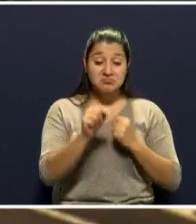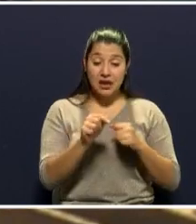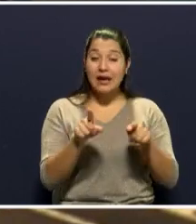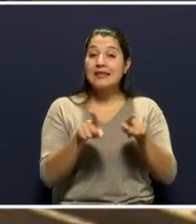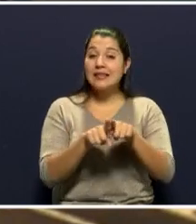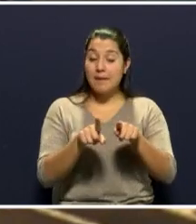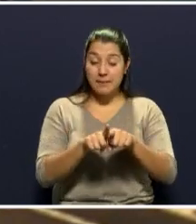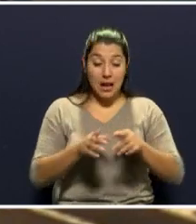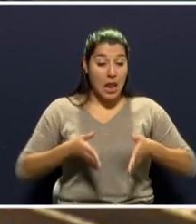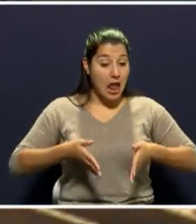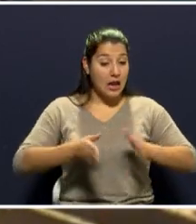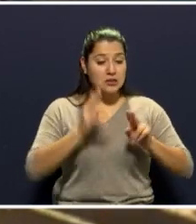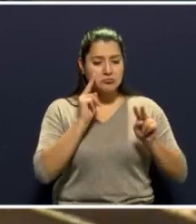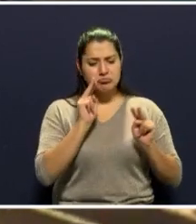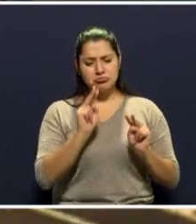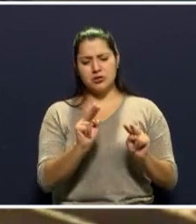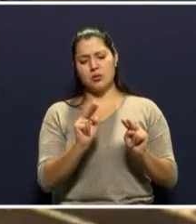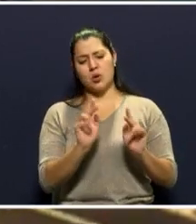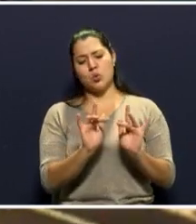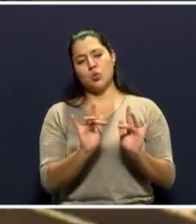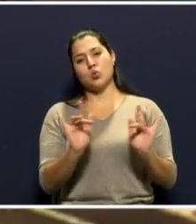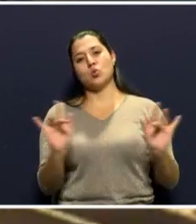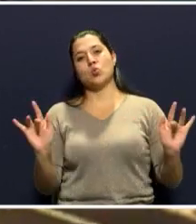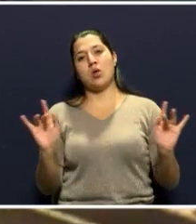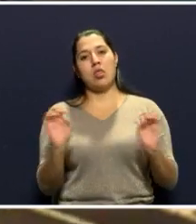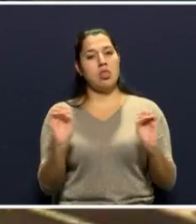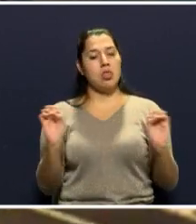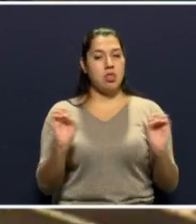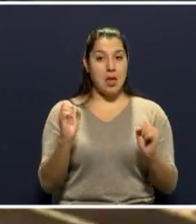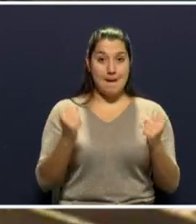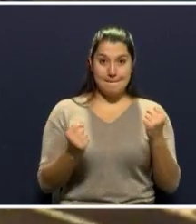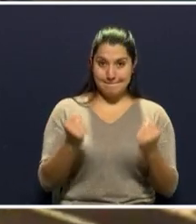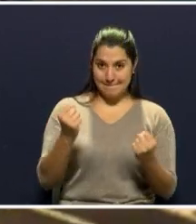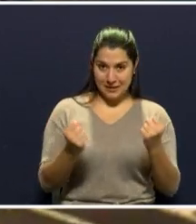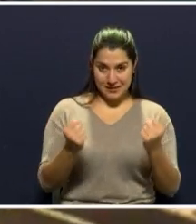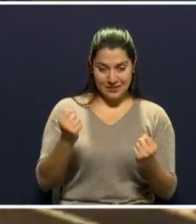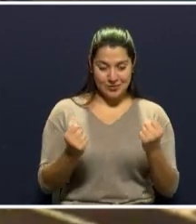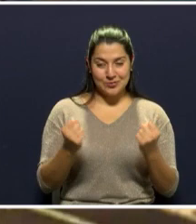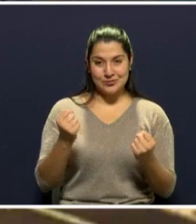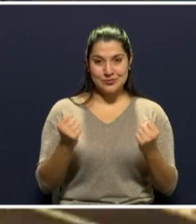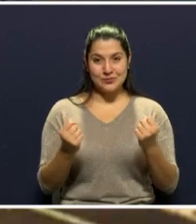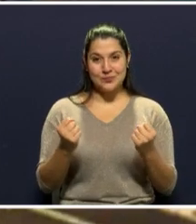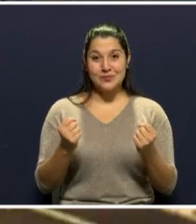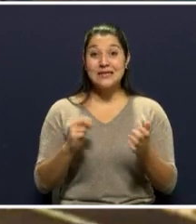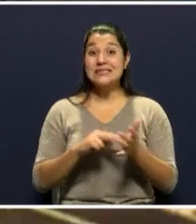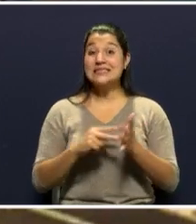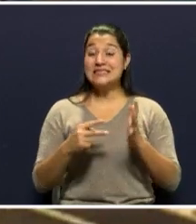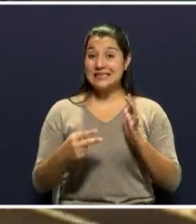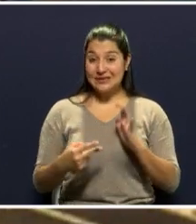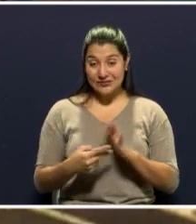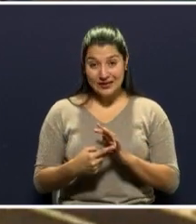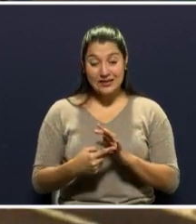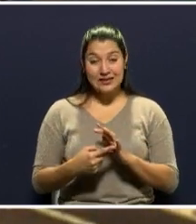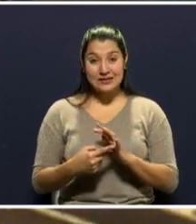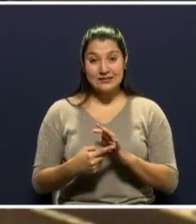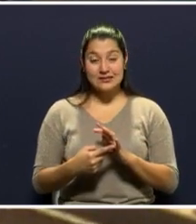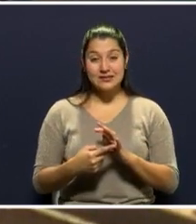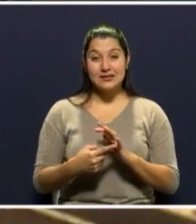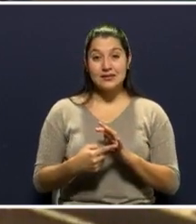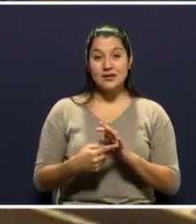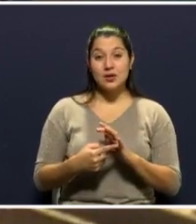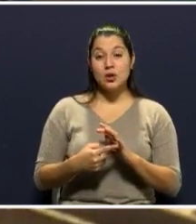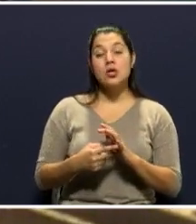ve completamente despejada, sin vehículos transitando, es decir,